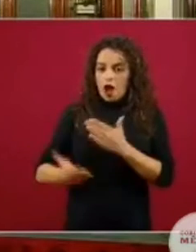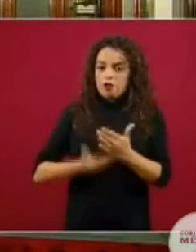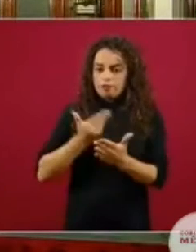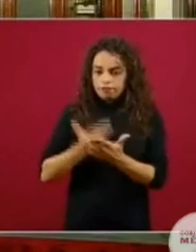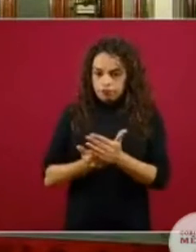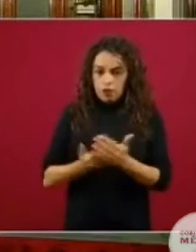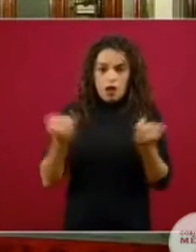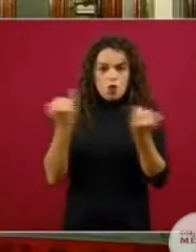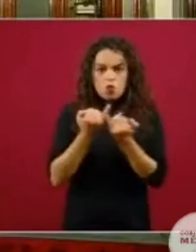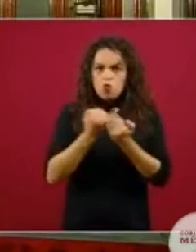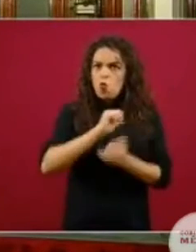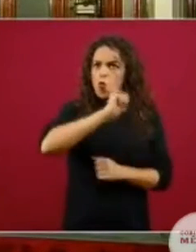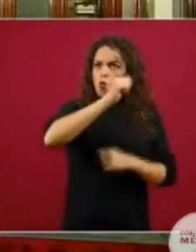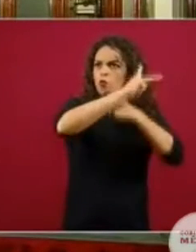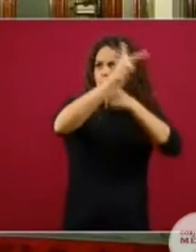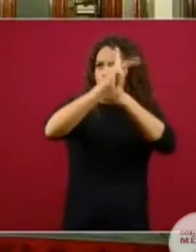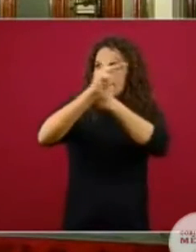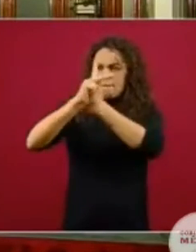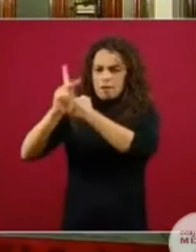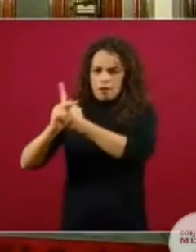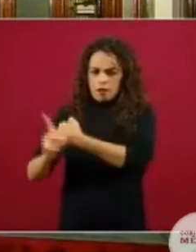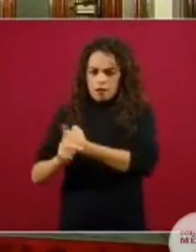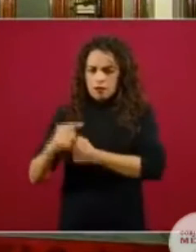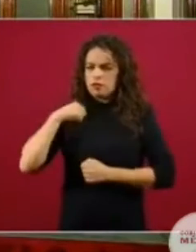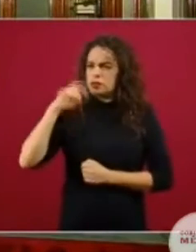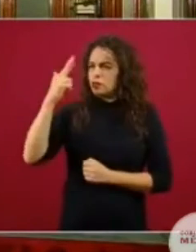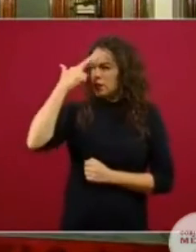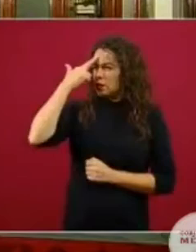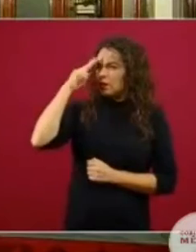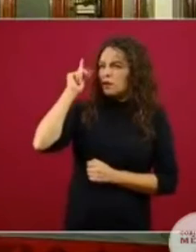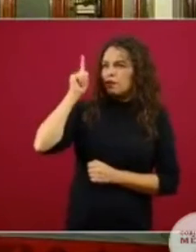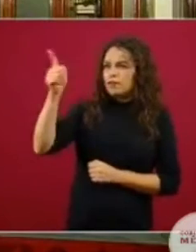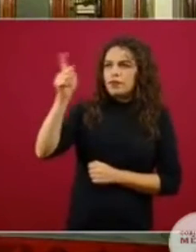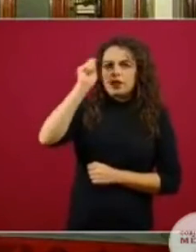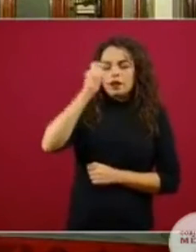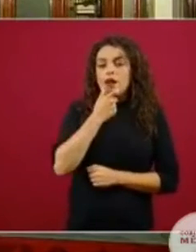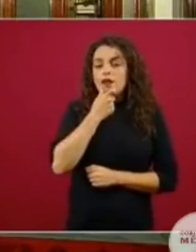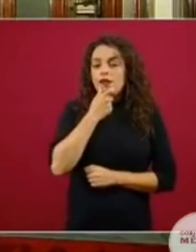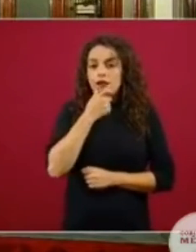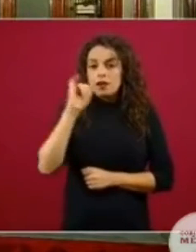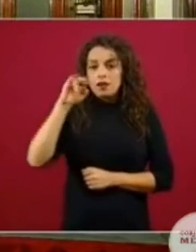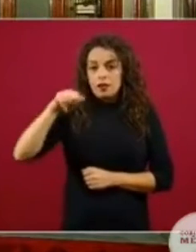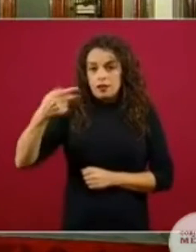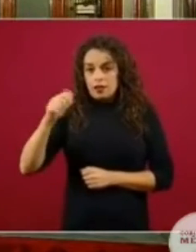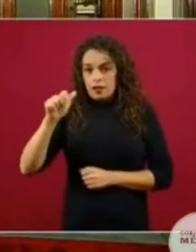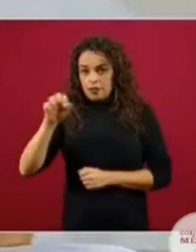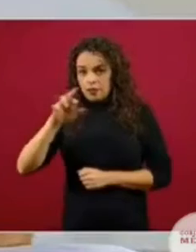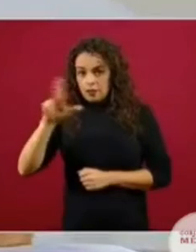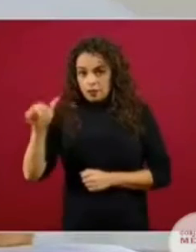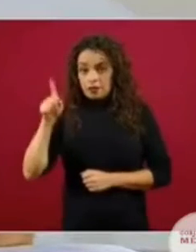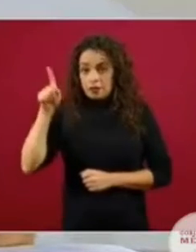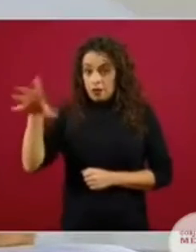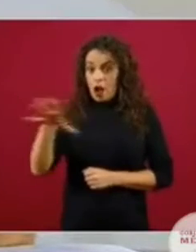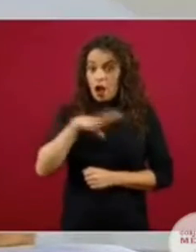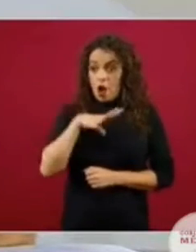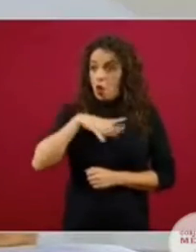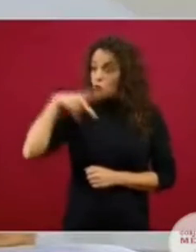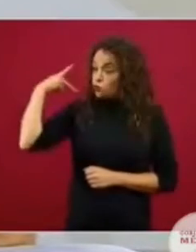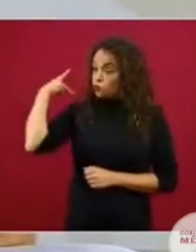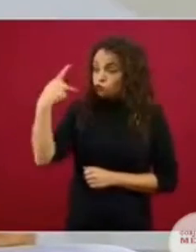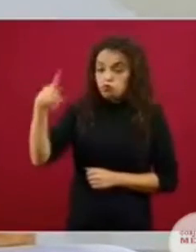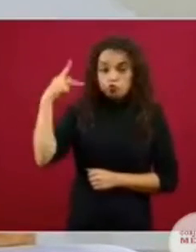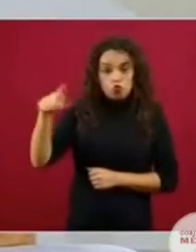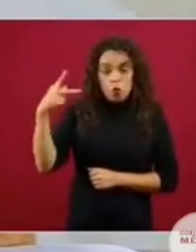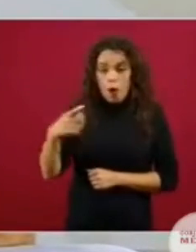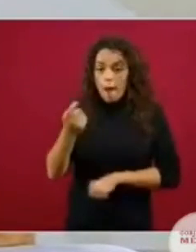y les recuerdo el más emblemático como es inglaterra ellos ven tienen su propia vacuna que es